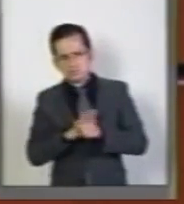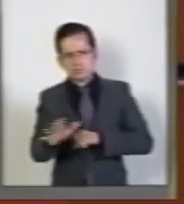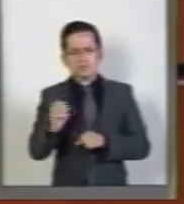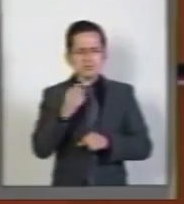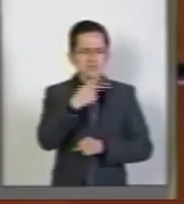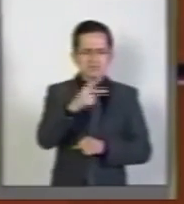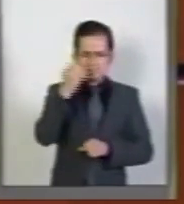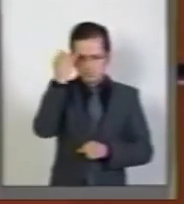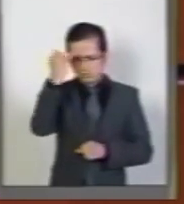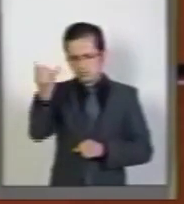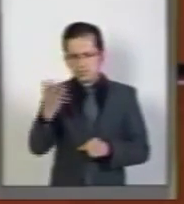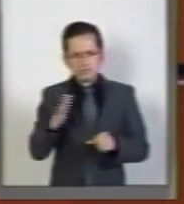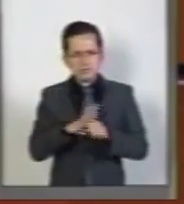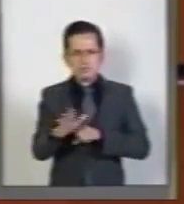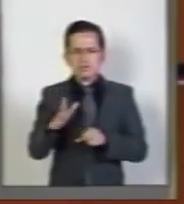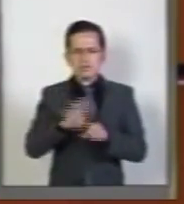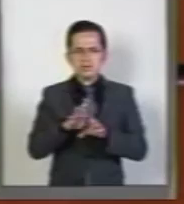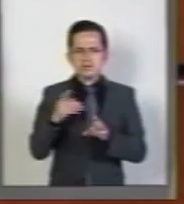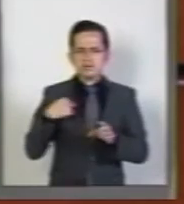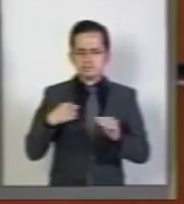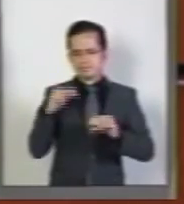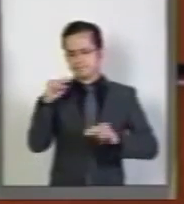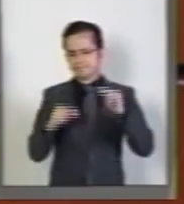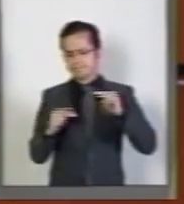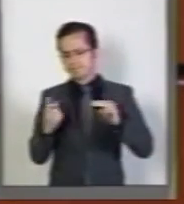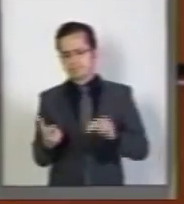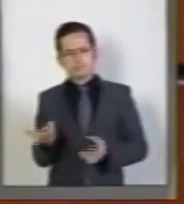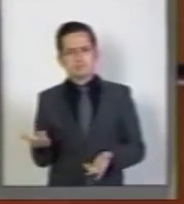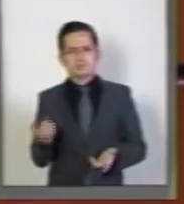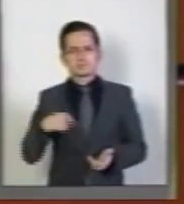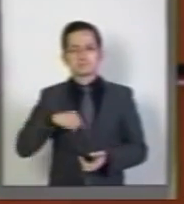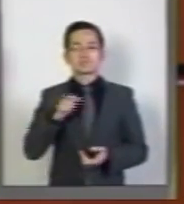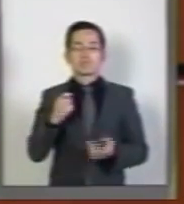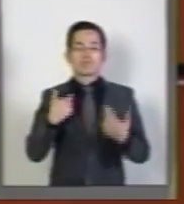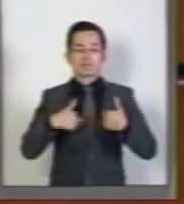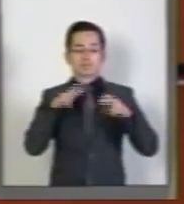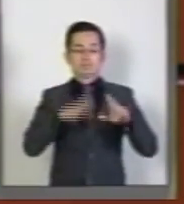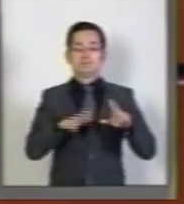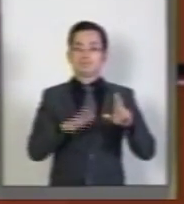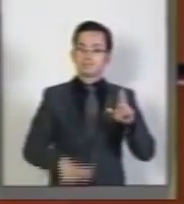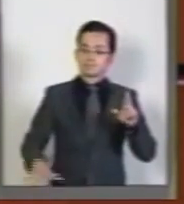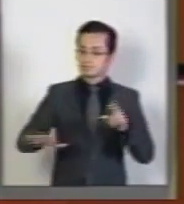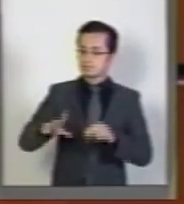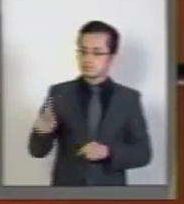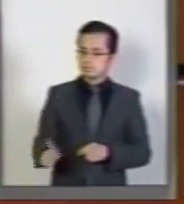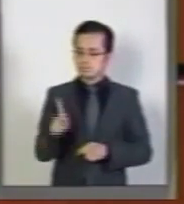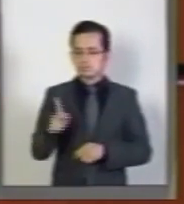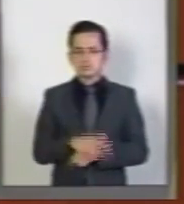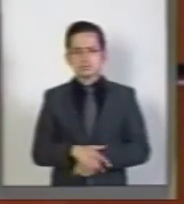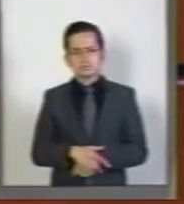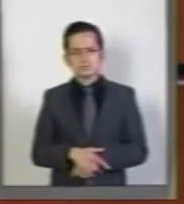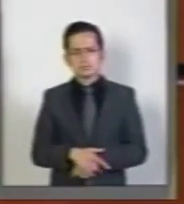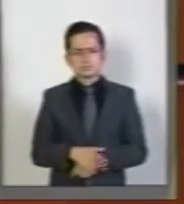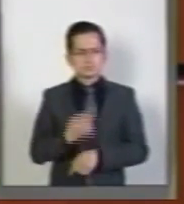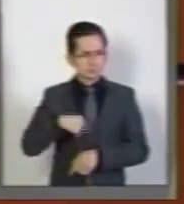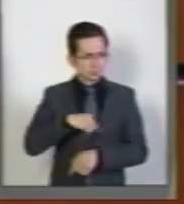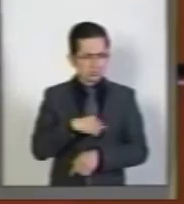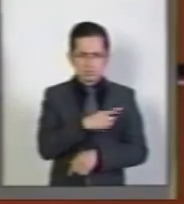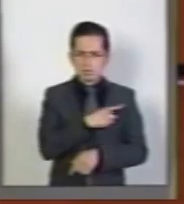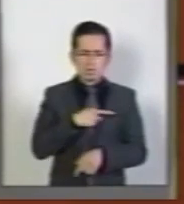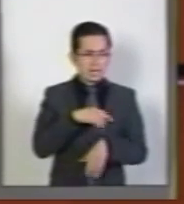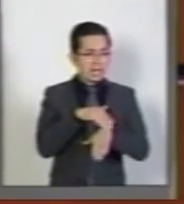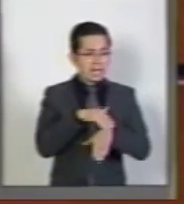social. Somos representantes populares, compañeras y compañeros. Nos debemos a la voz y demanda de la